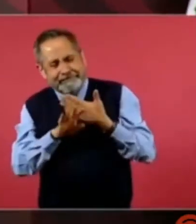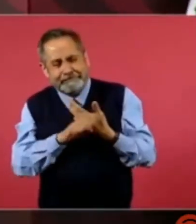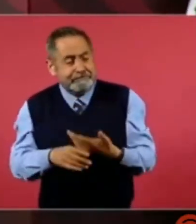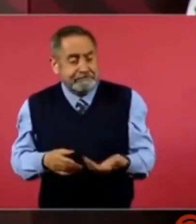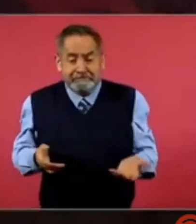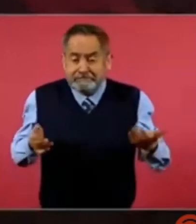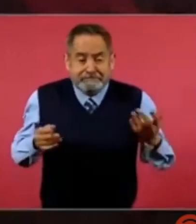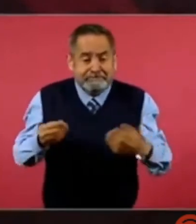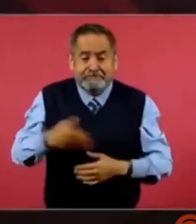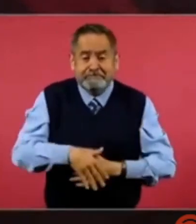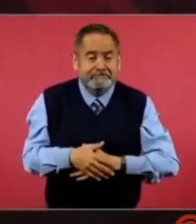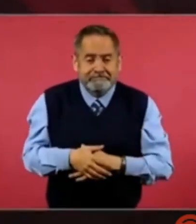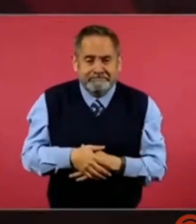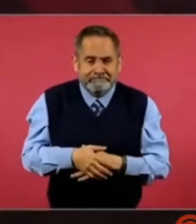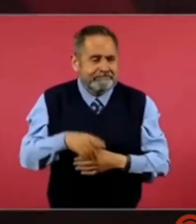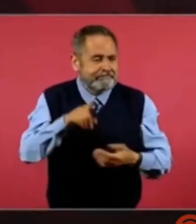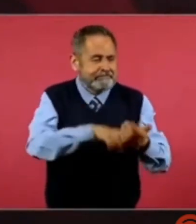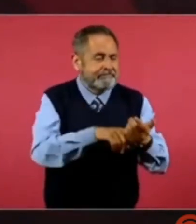que son robots.